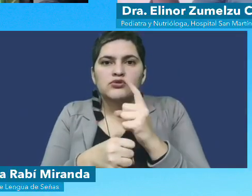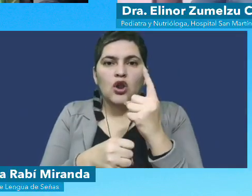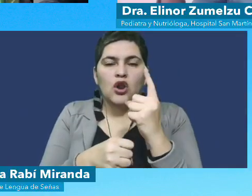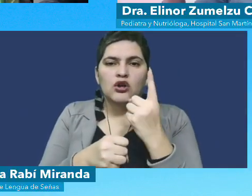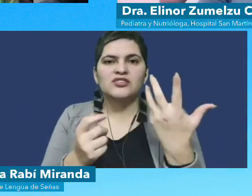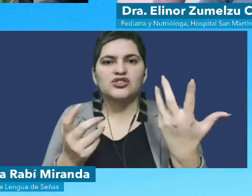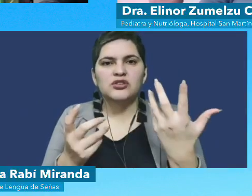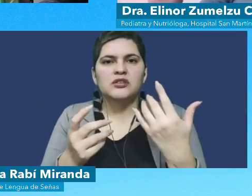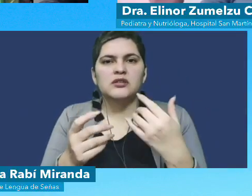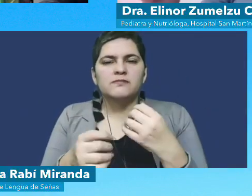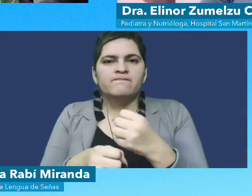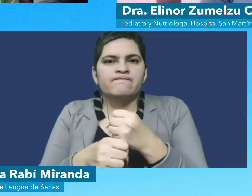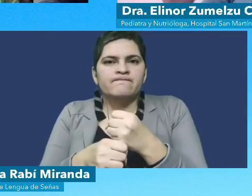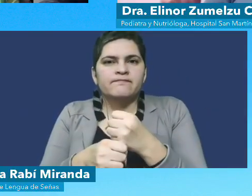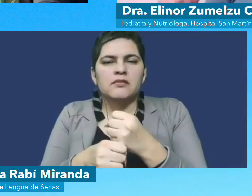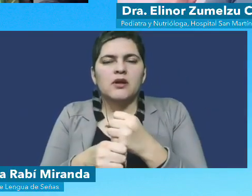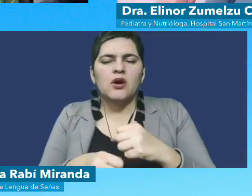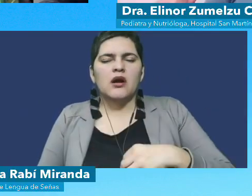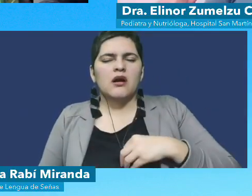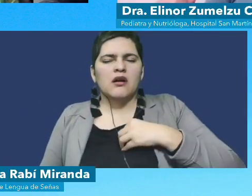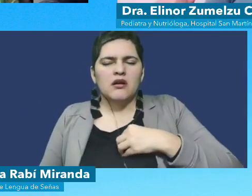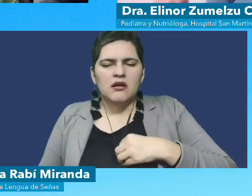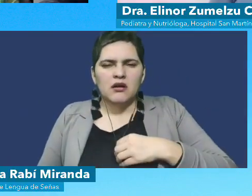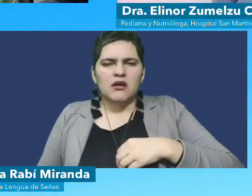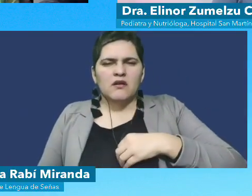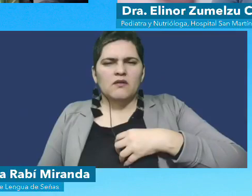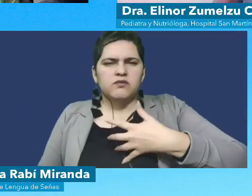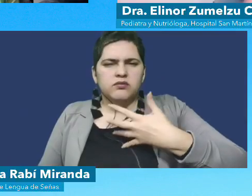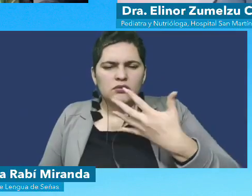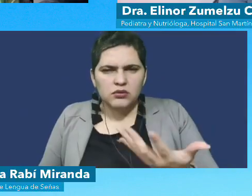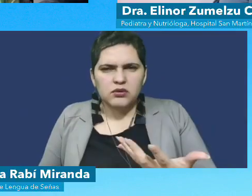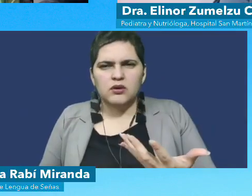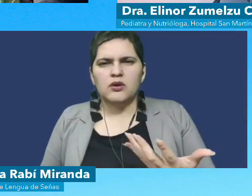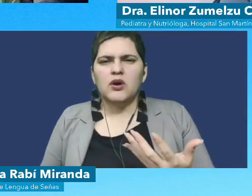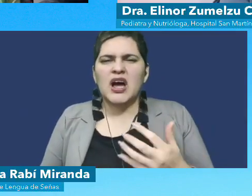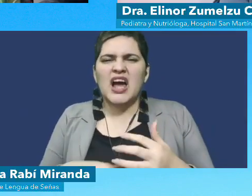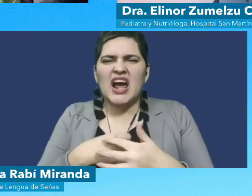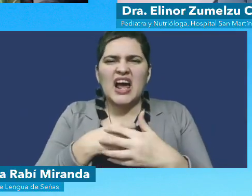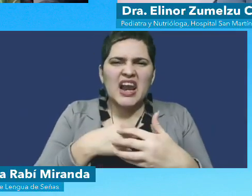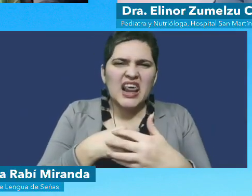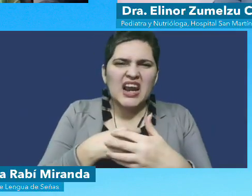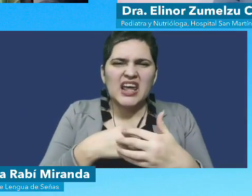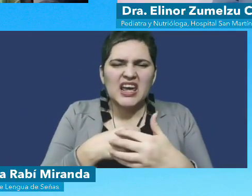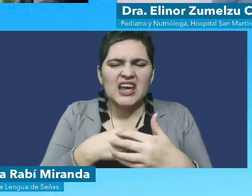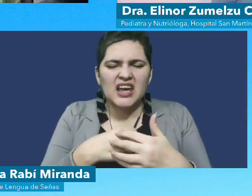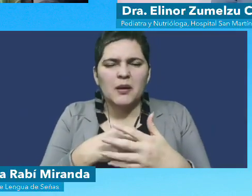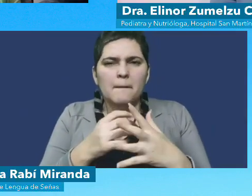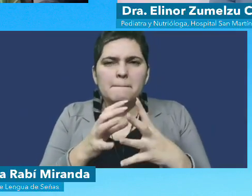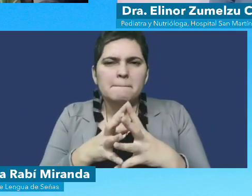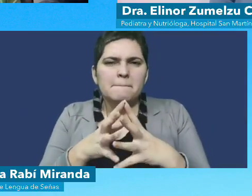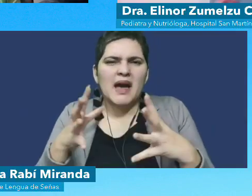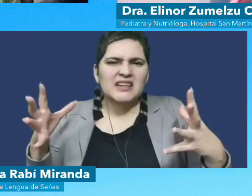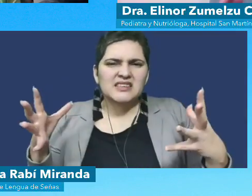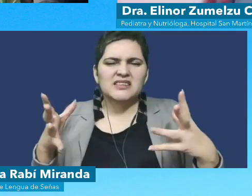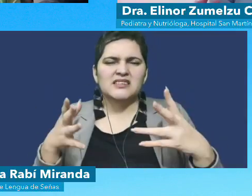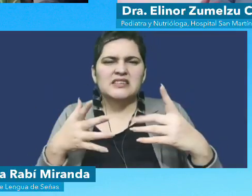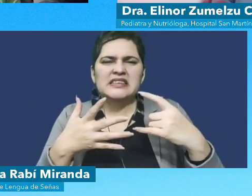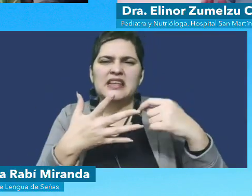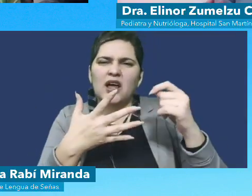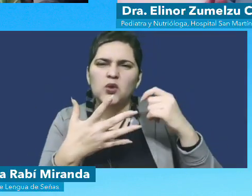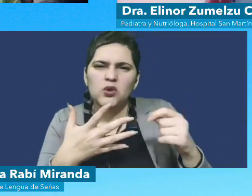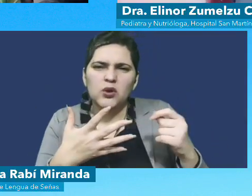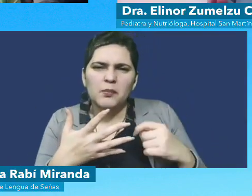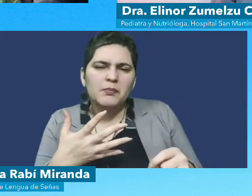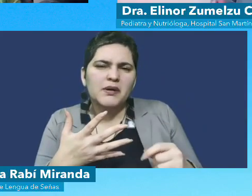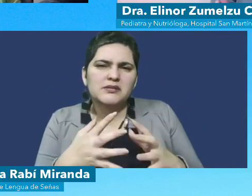o tener reflujo, o tener una alergia alimentaria, me va a exacerbar los síntomas. Entonces, cuando nosotros decimos